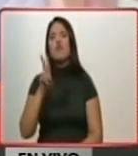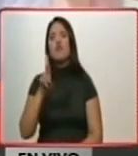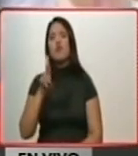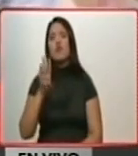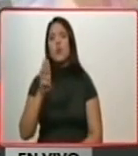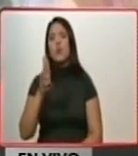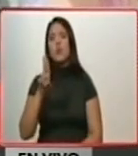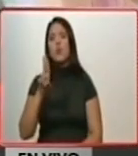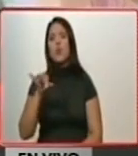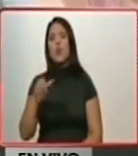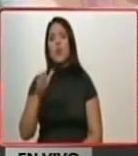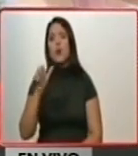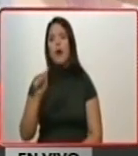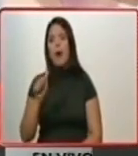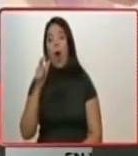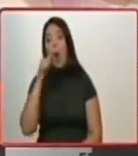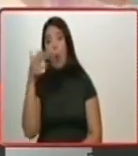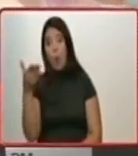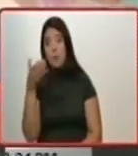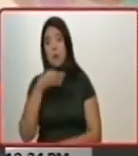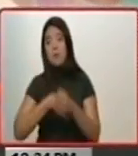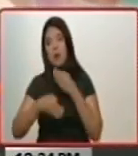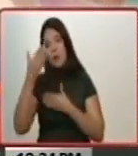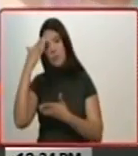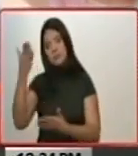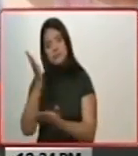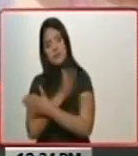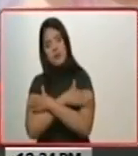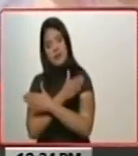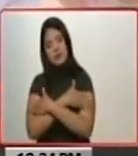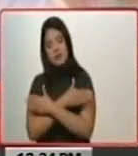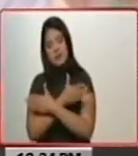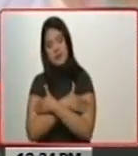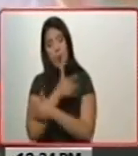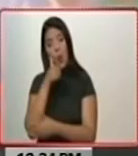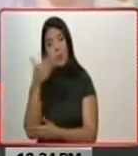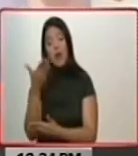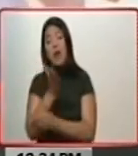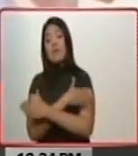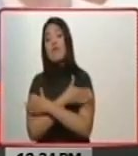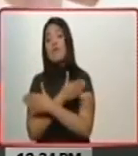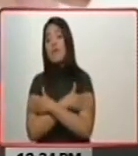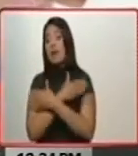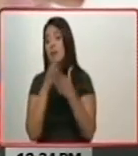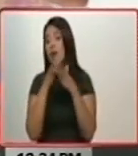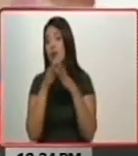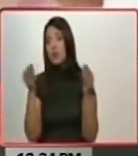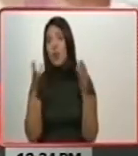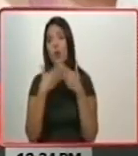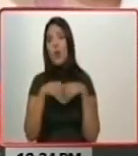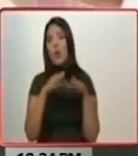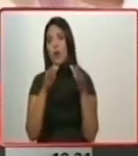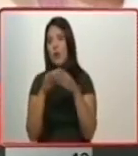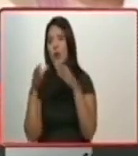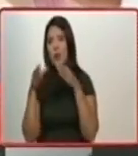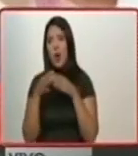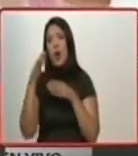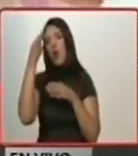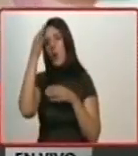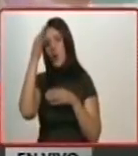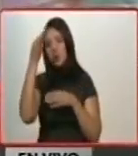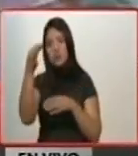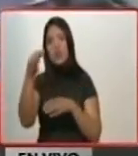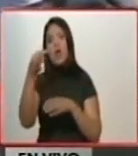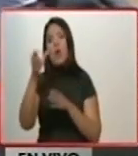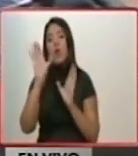Aragua, Romer Cordero, a quien saludo y felicito. Y felicito a toda la organización, al Consejo de